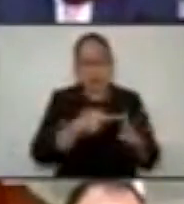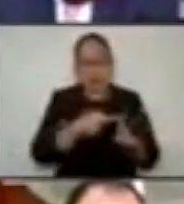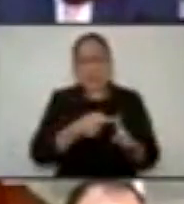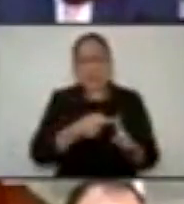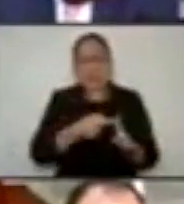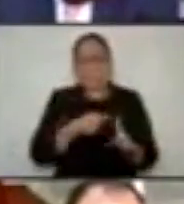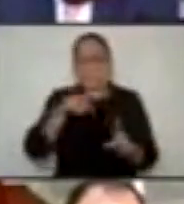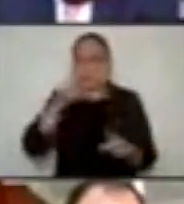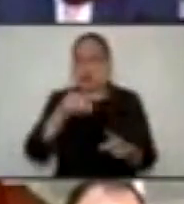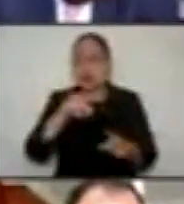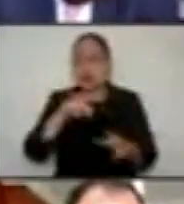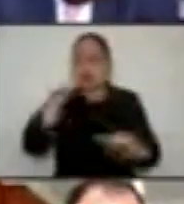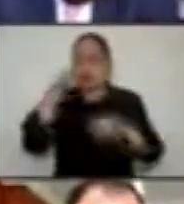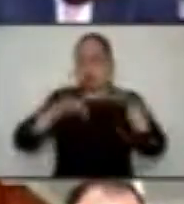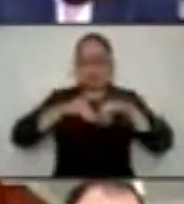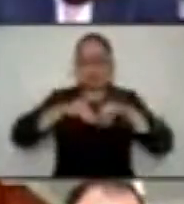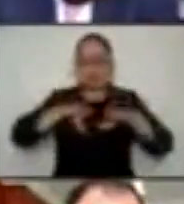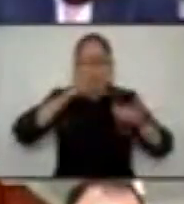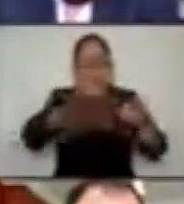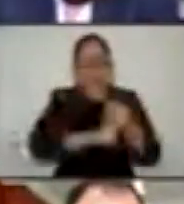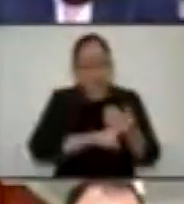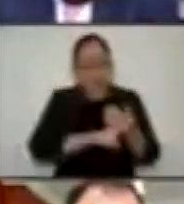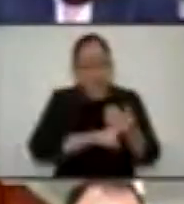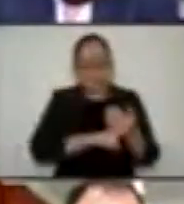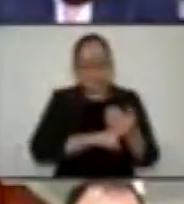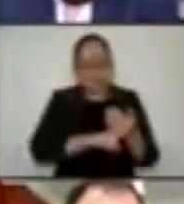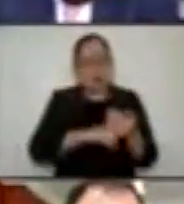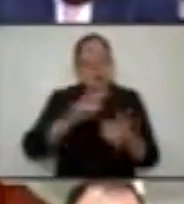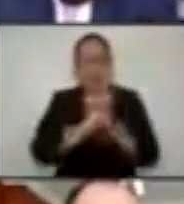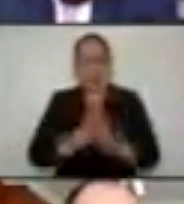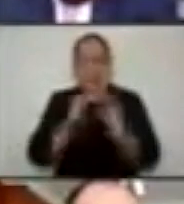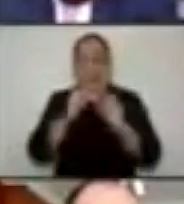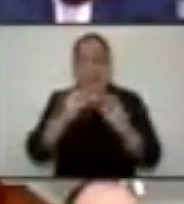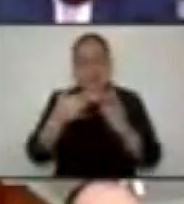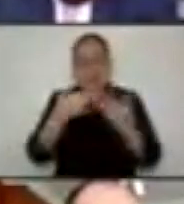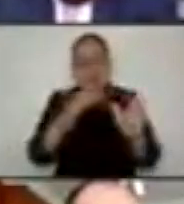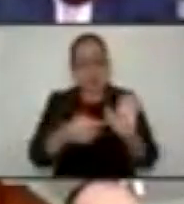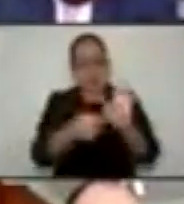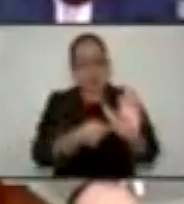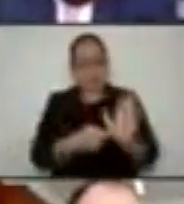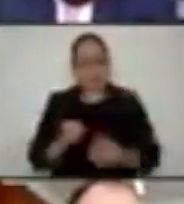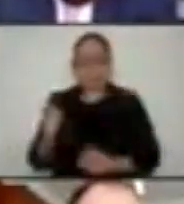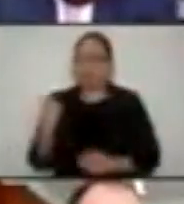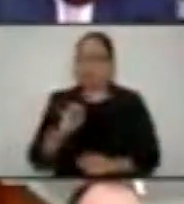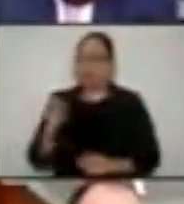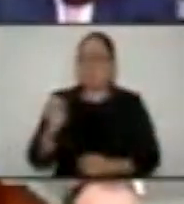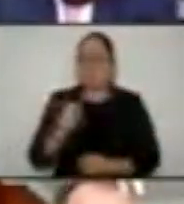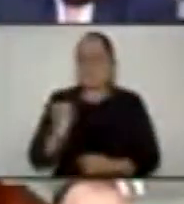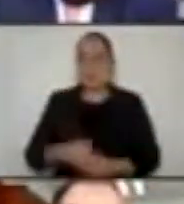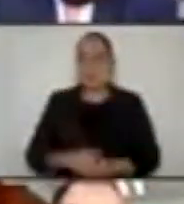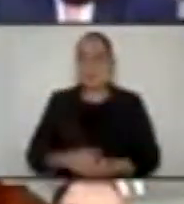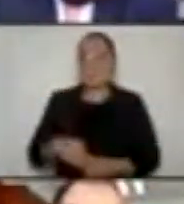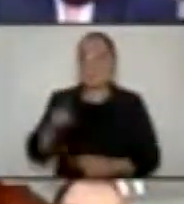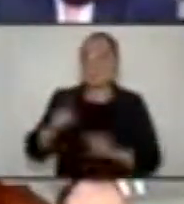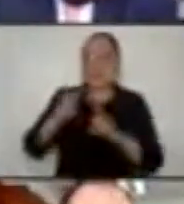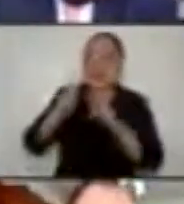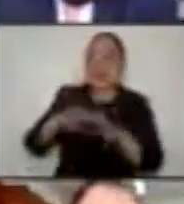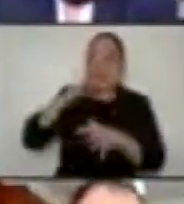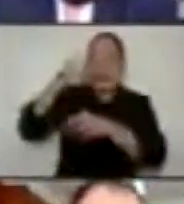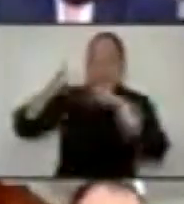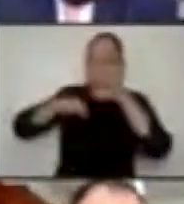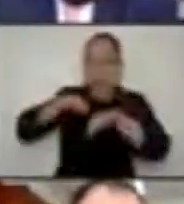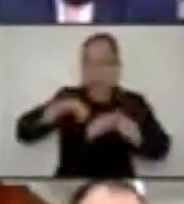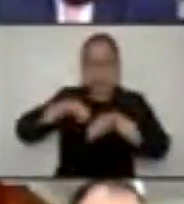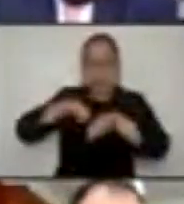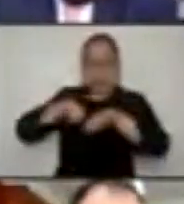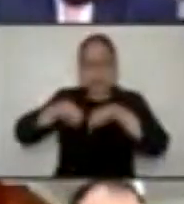se difunden en esta red, sino en una red institucional. La red pública en la que se difunde la información del trabajo que se lleva